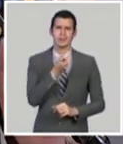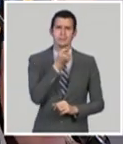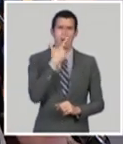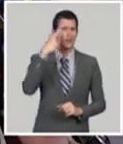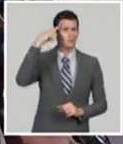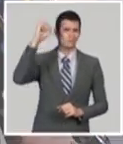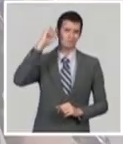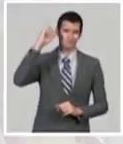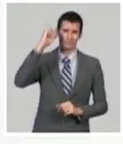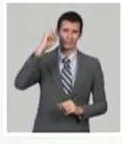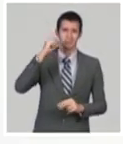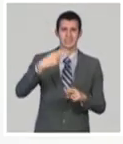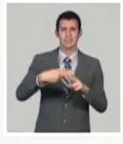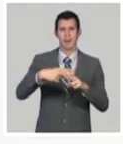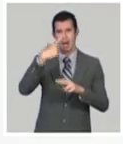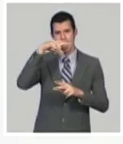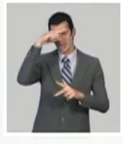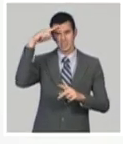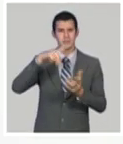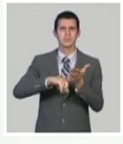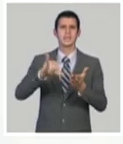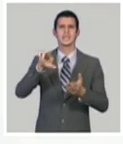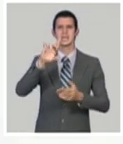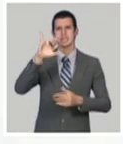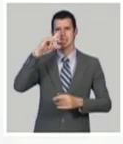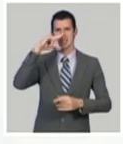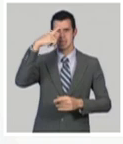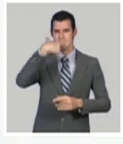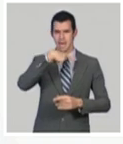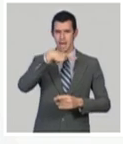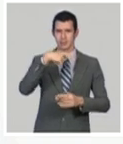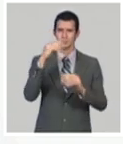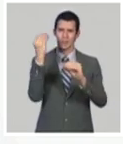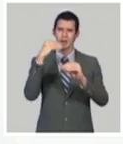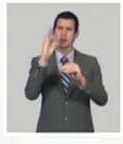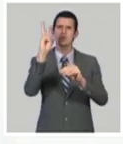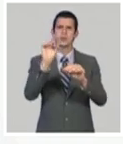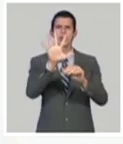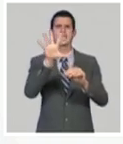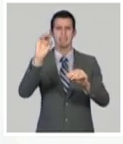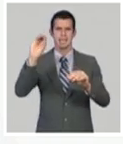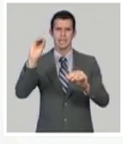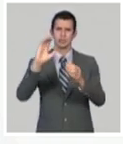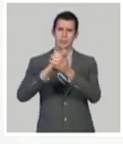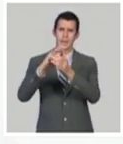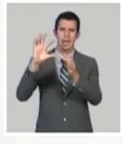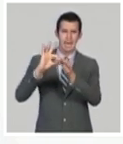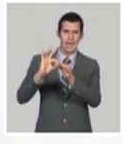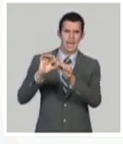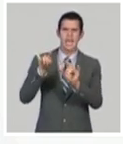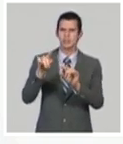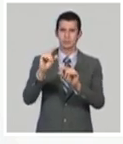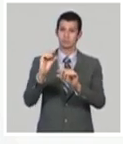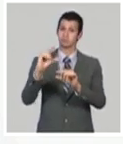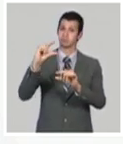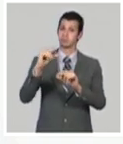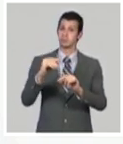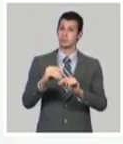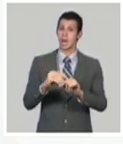500 miligramos pero fíjate que estábamos hablando de 500 tabletas que tenían un precio 71